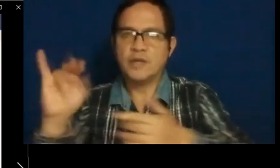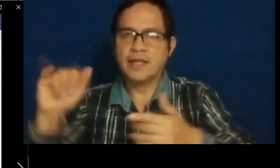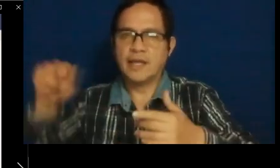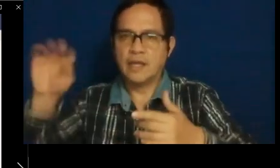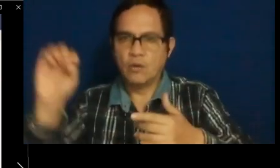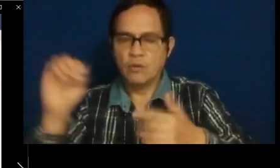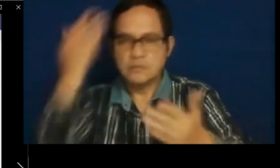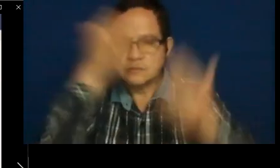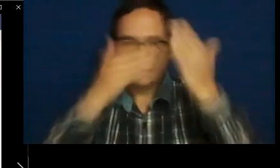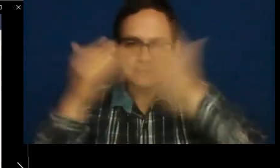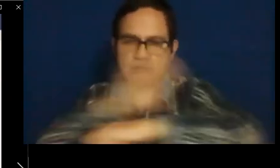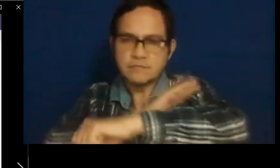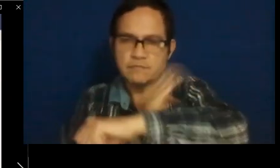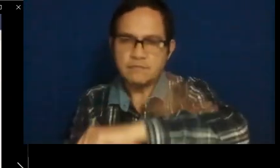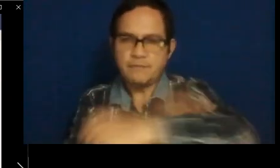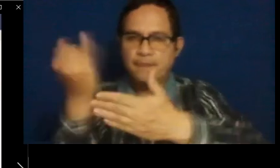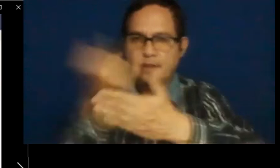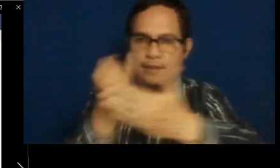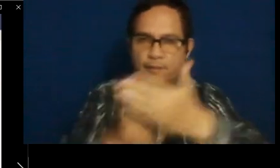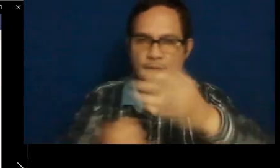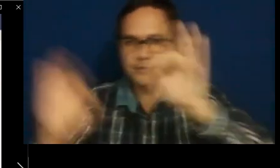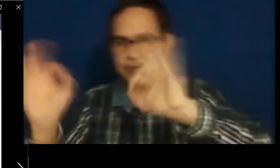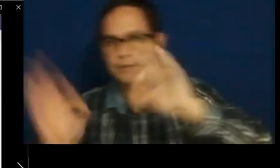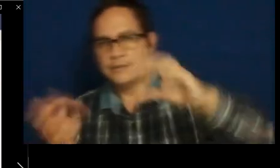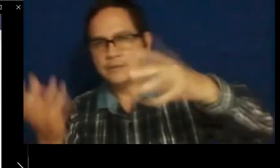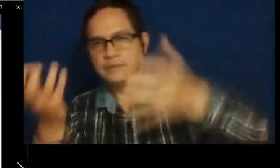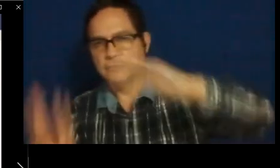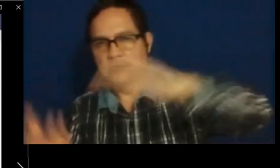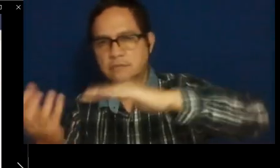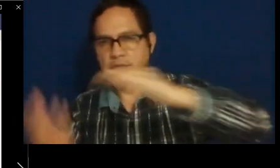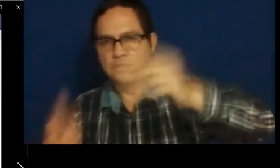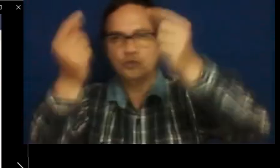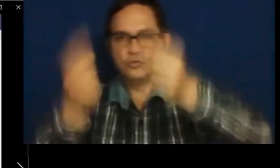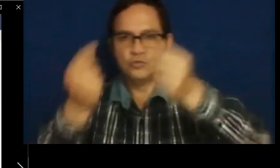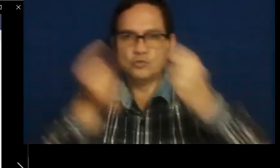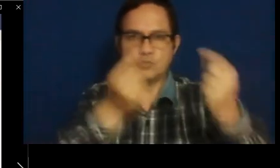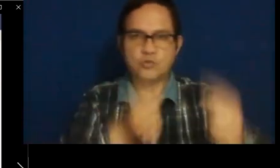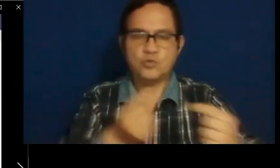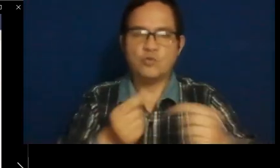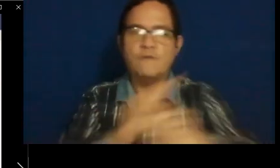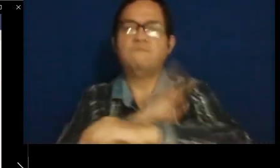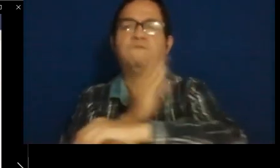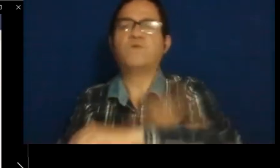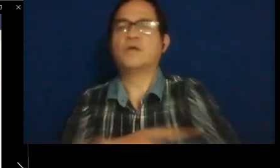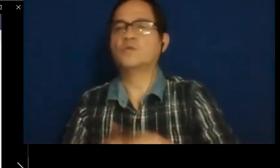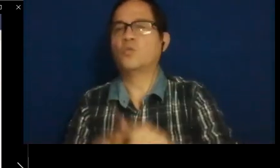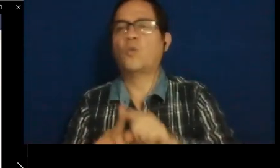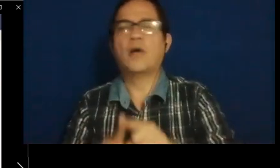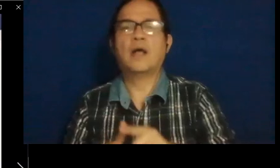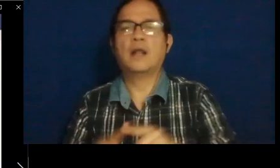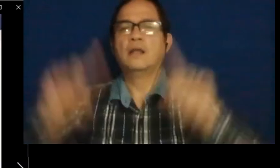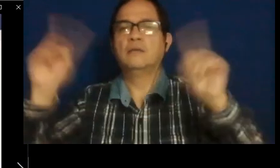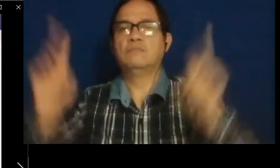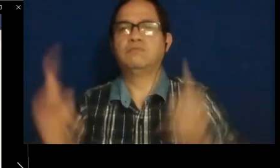de las fuerzas, y vamos a dibujarlas, y vamos a hacer las sumatorias de fuerzas, bueno, y vas a contar un Listo. resumen corto de lo que estás haciendo